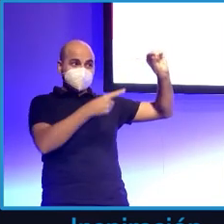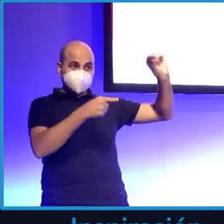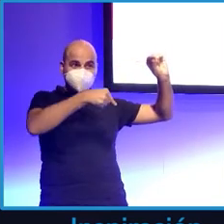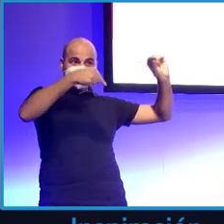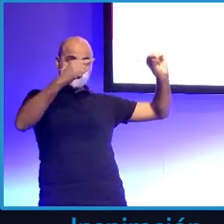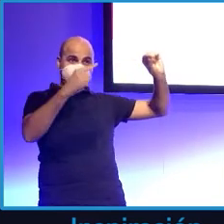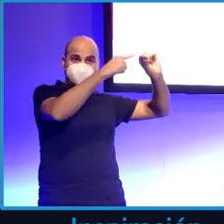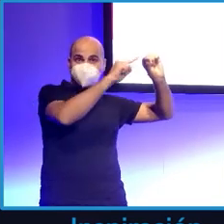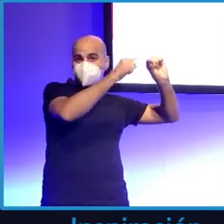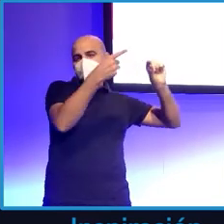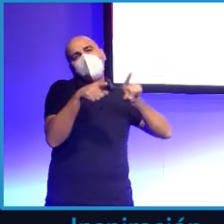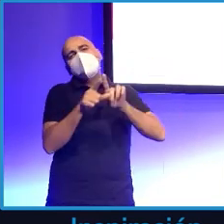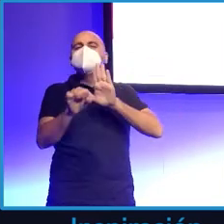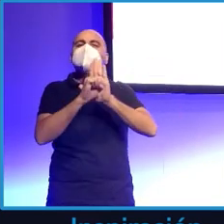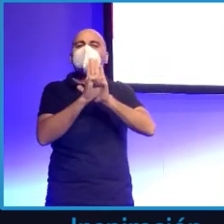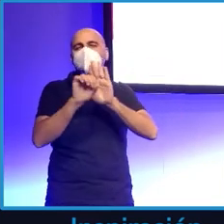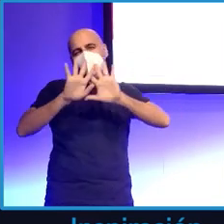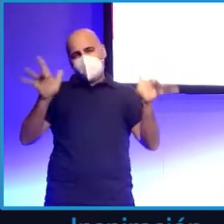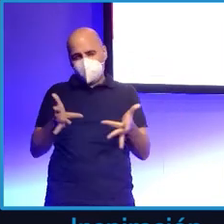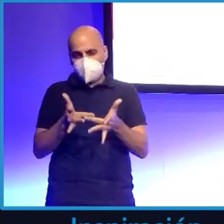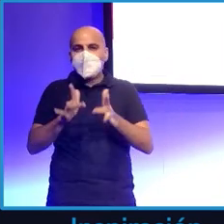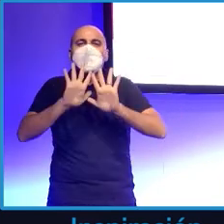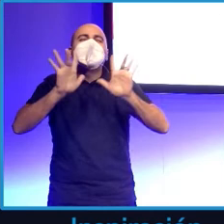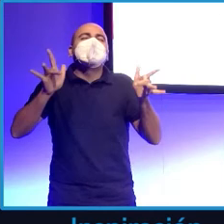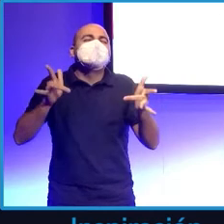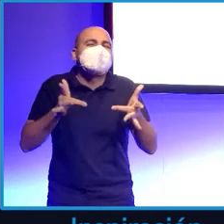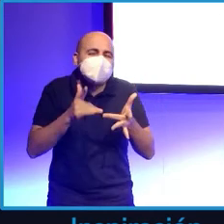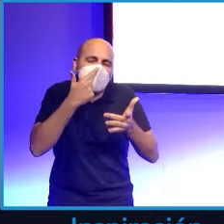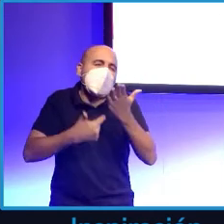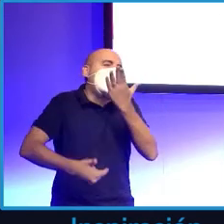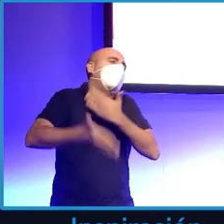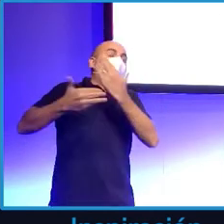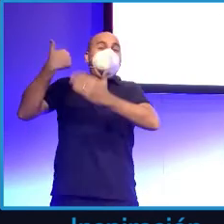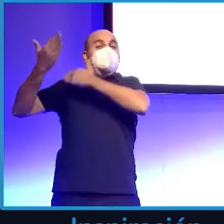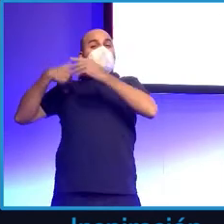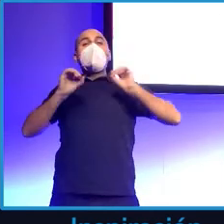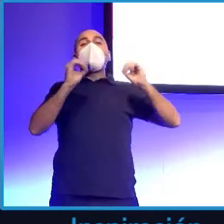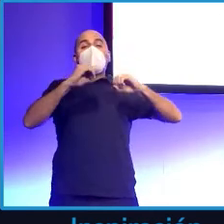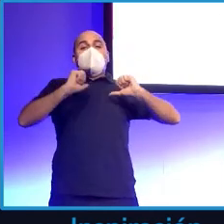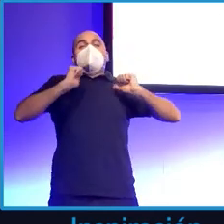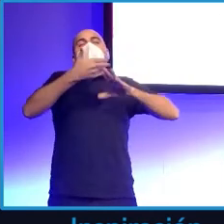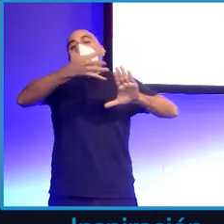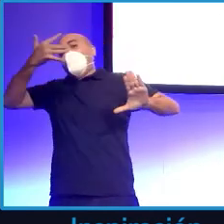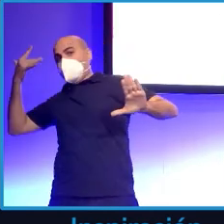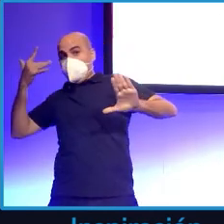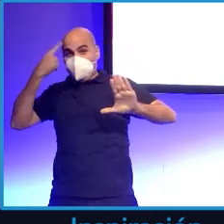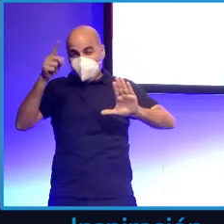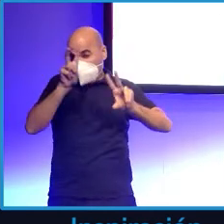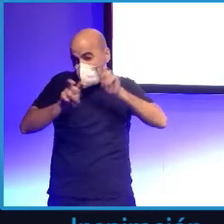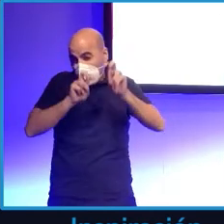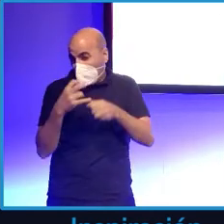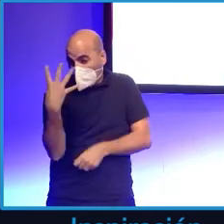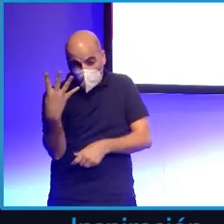internet vamos a irnos a la parte más arcaica antes de que existiera google que existían cuatro buscadores había cuatro